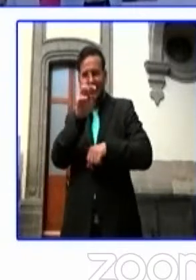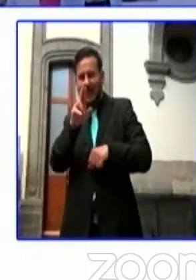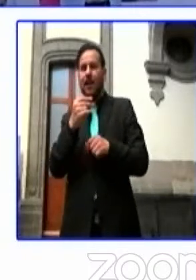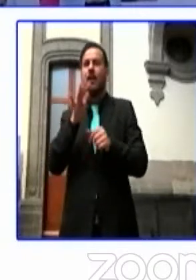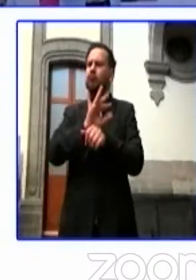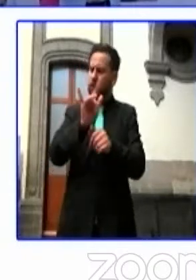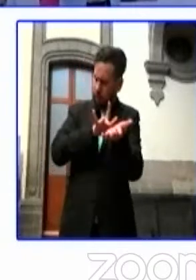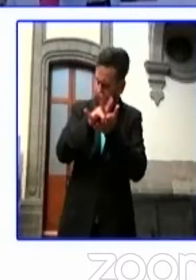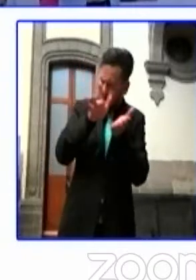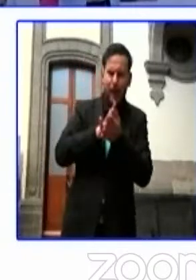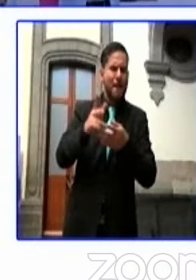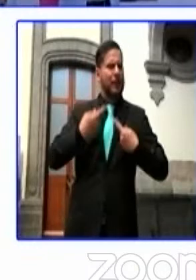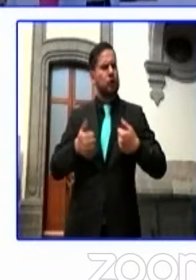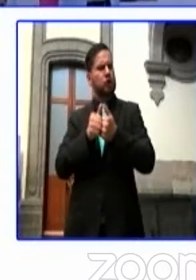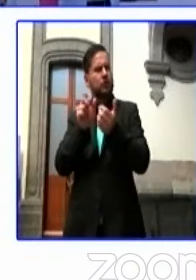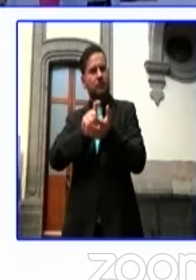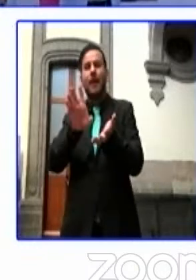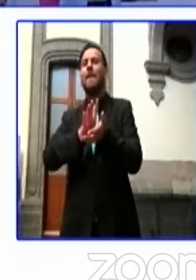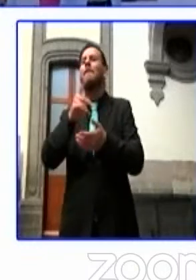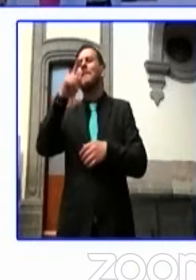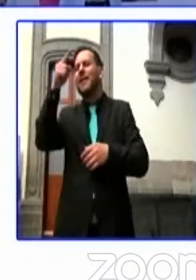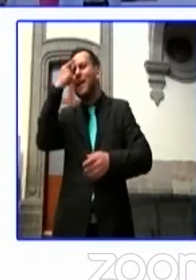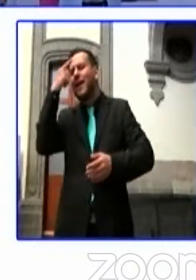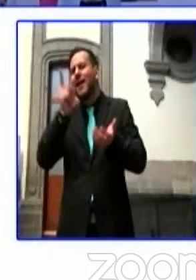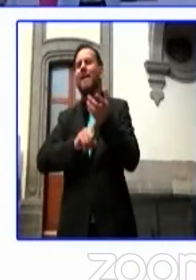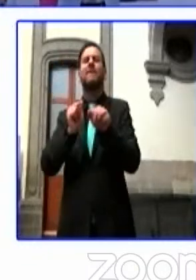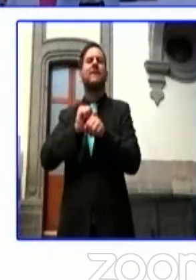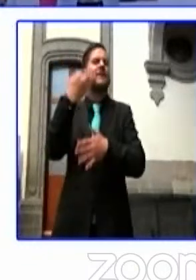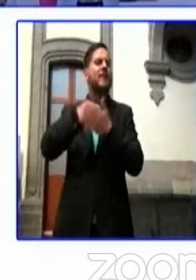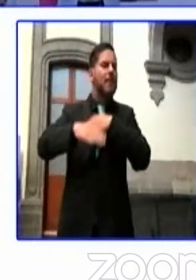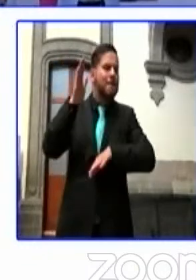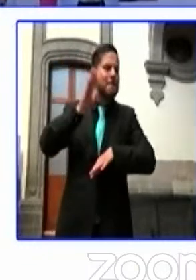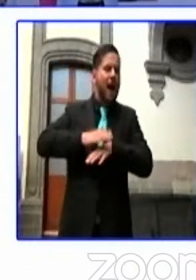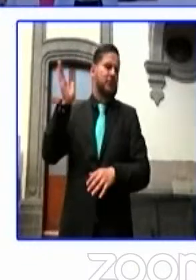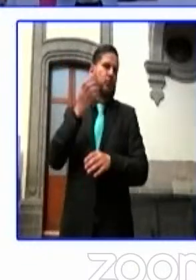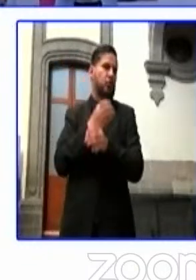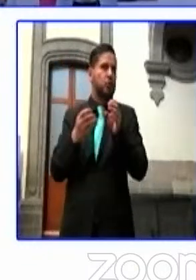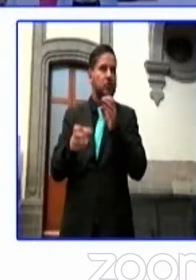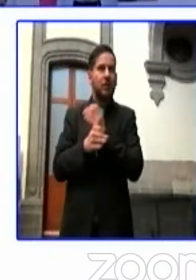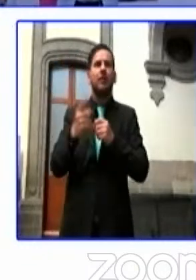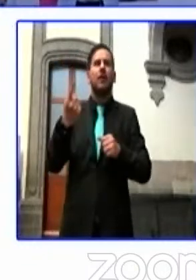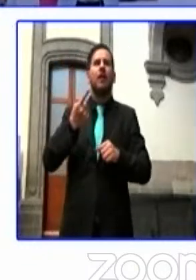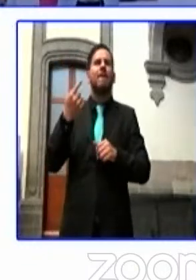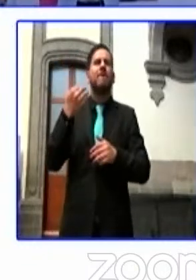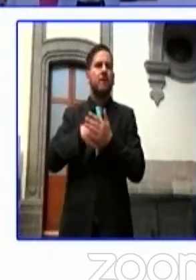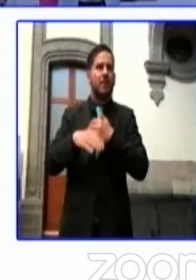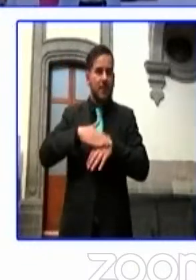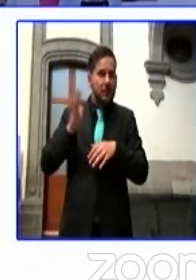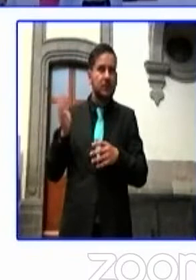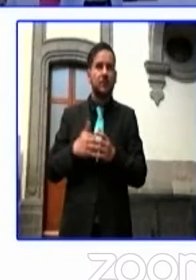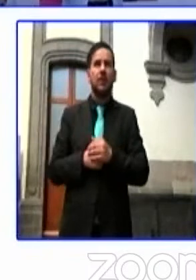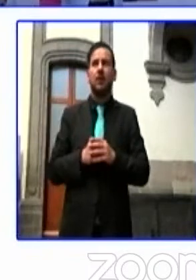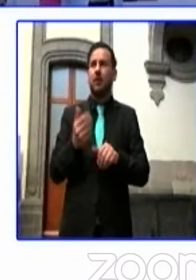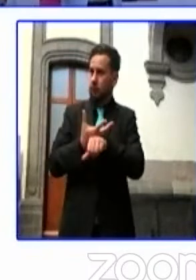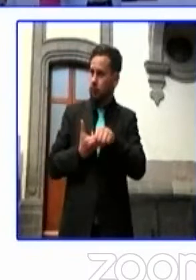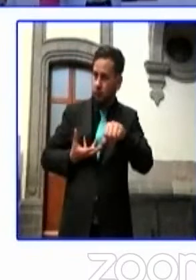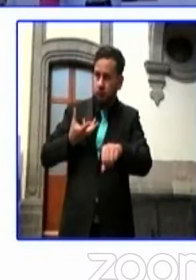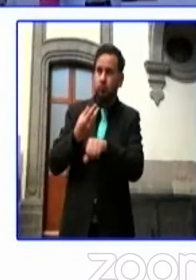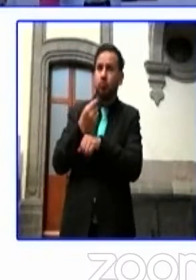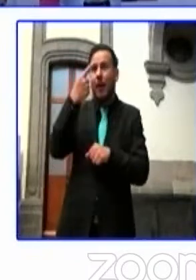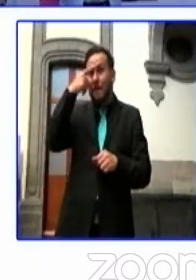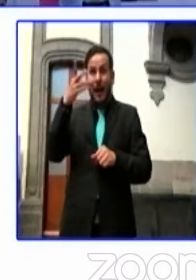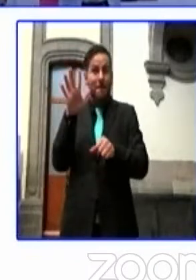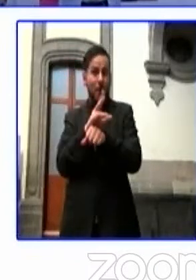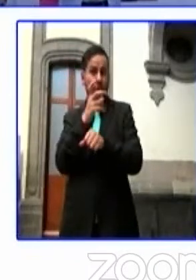discapacidad y sus familias, pero creemos que nos hace falta todavía más. ¿Qué otras acciones tendríamos que implementar? Y justo para eso son